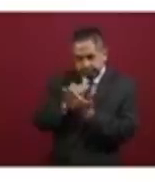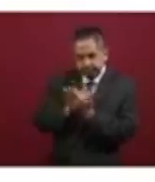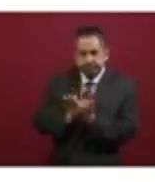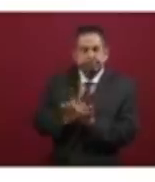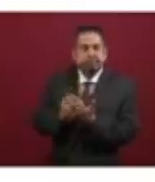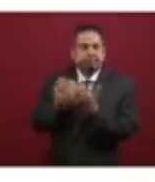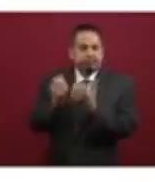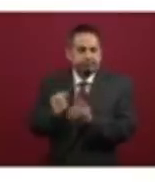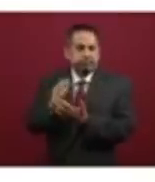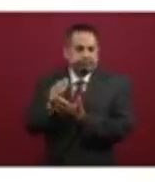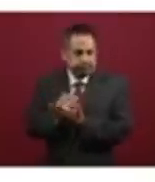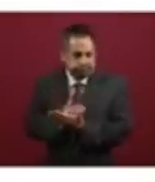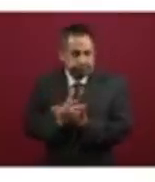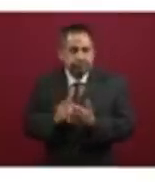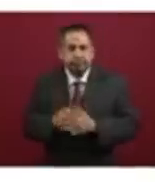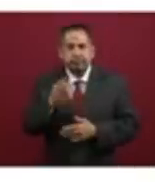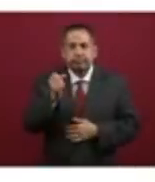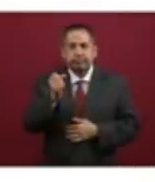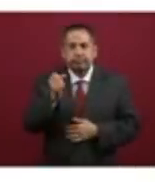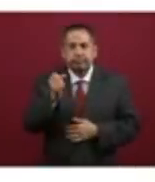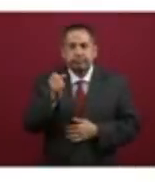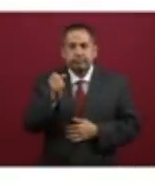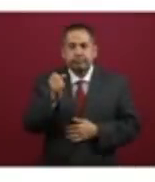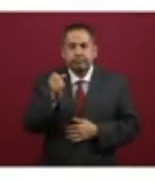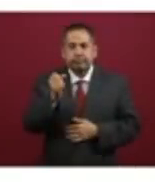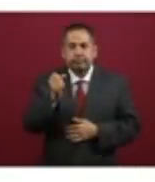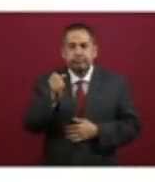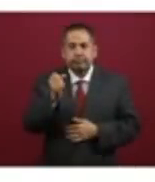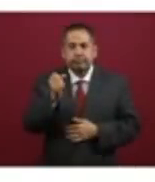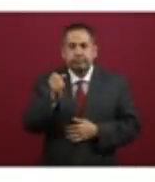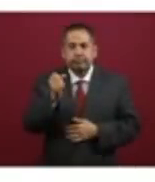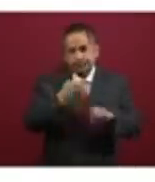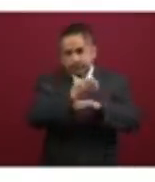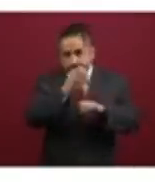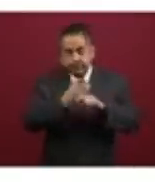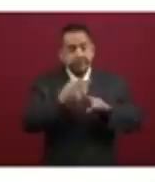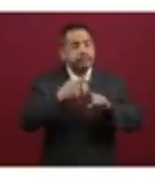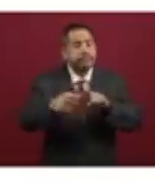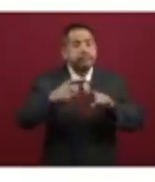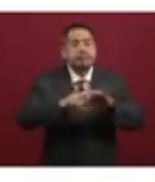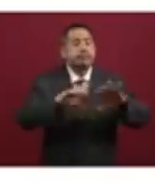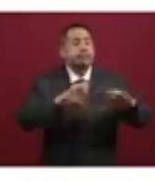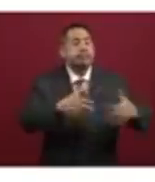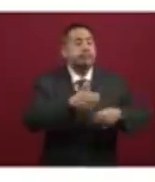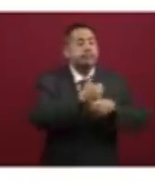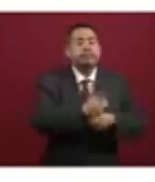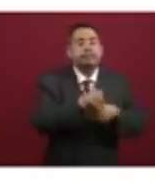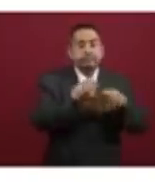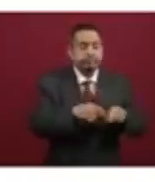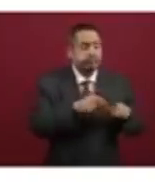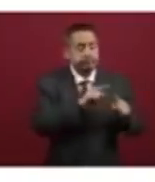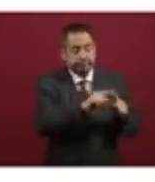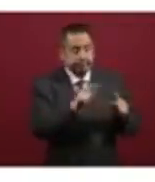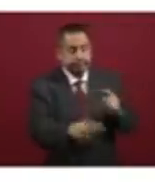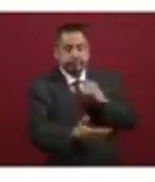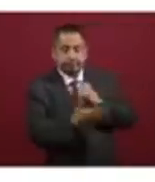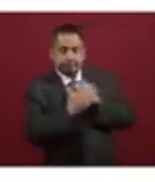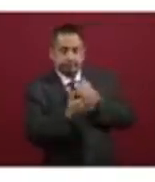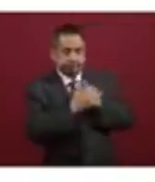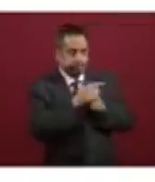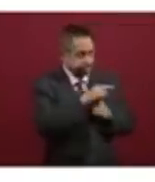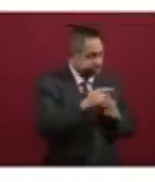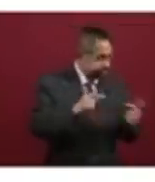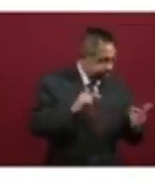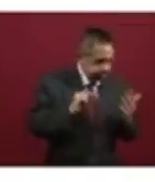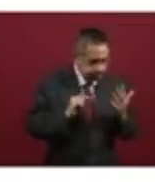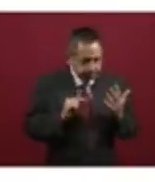la Subsecretaría, las Fiscalías General y de los Estados y los colectivos de víctimas, así como las fuentes abiertas, que son